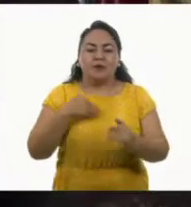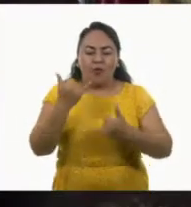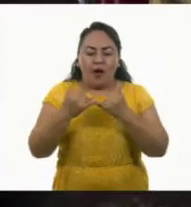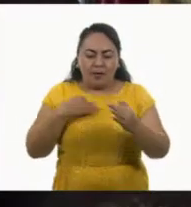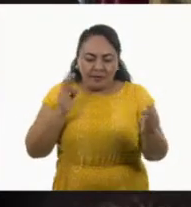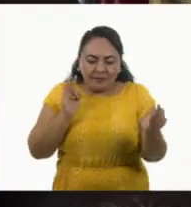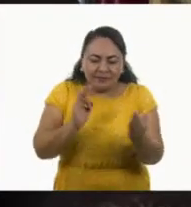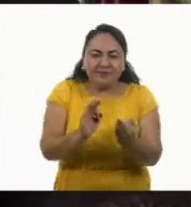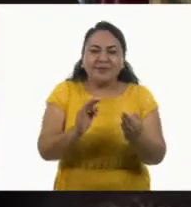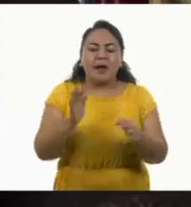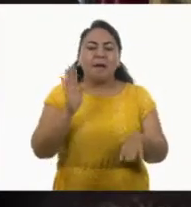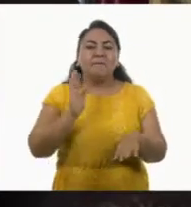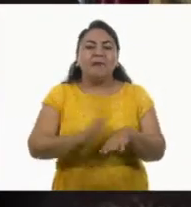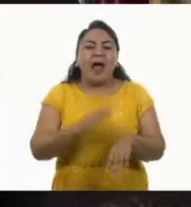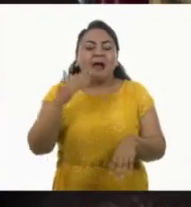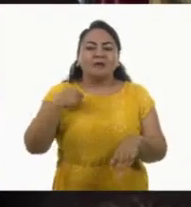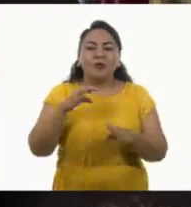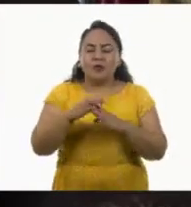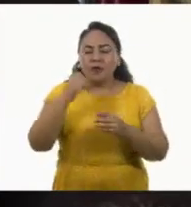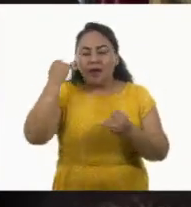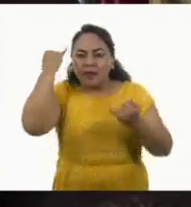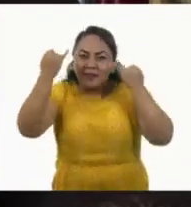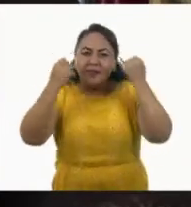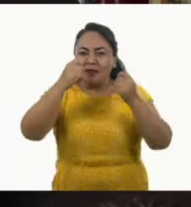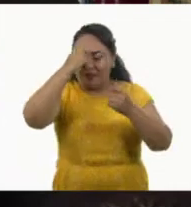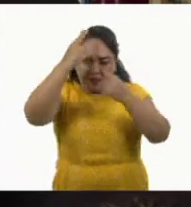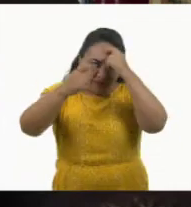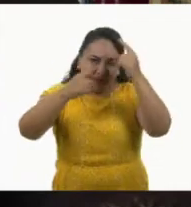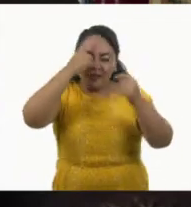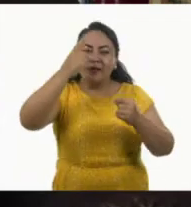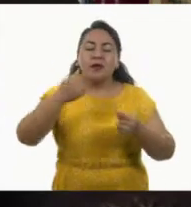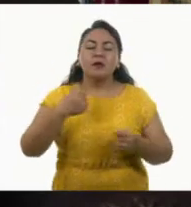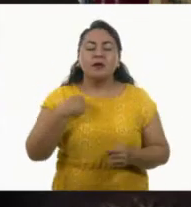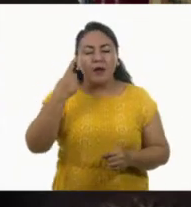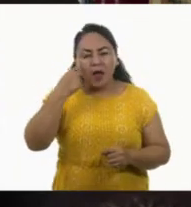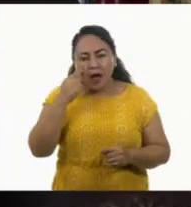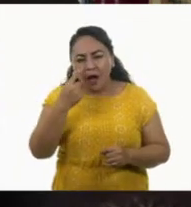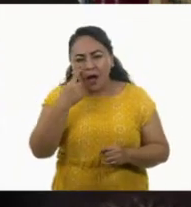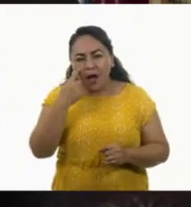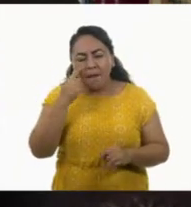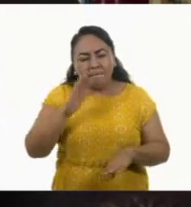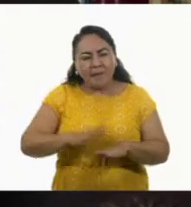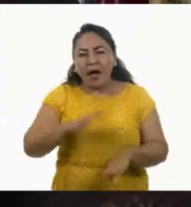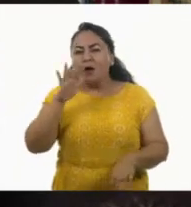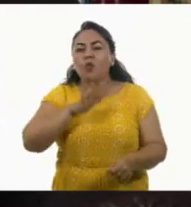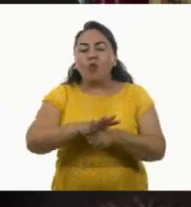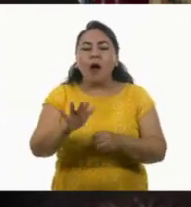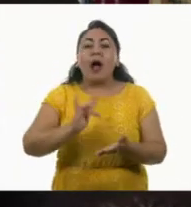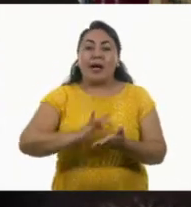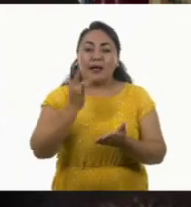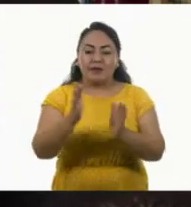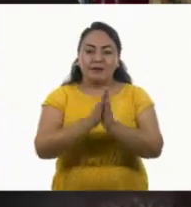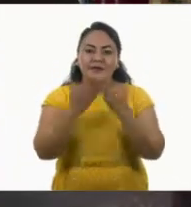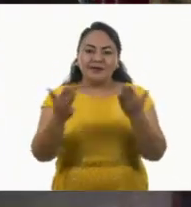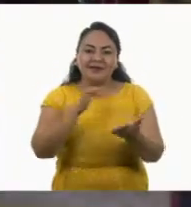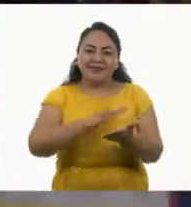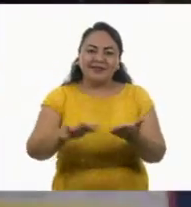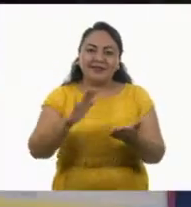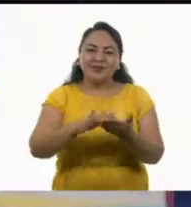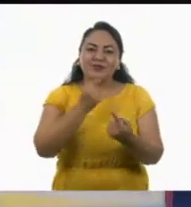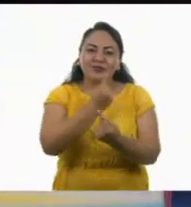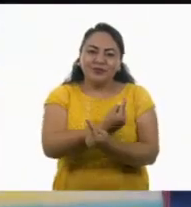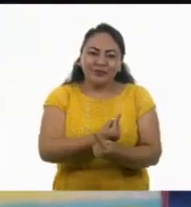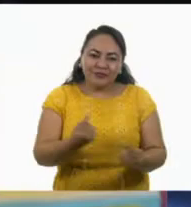través de la creatividad. Y uno de los acercamientos que yo veo es precisamente con la literatura infantil que